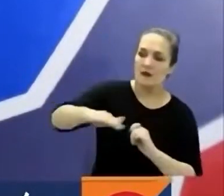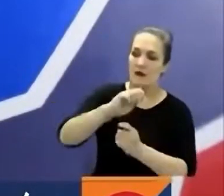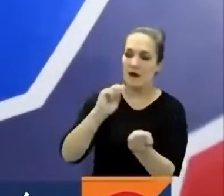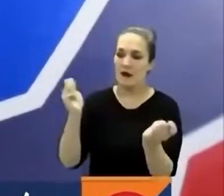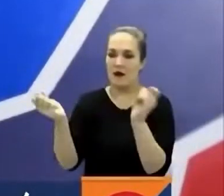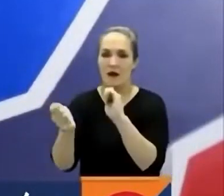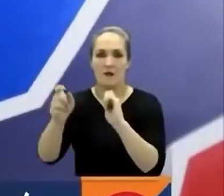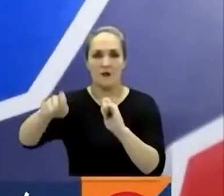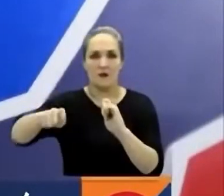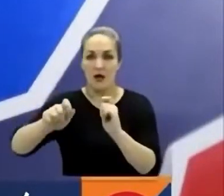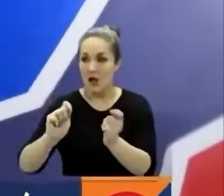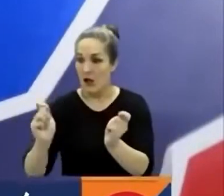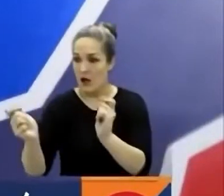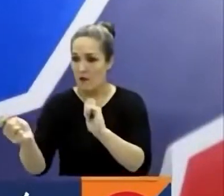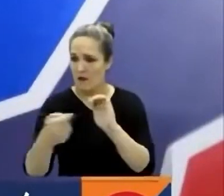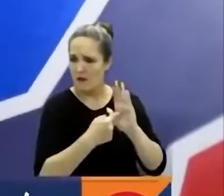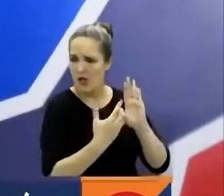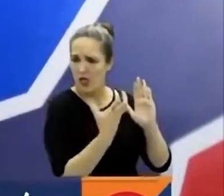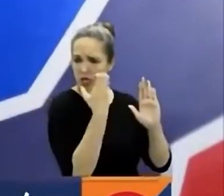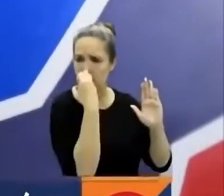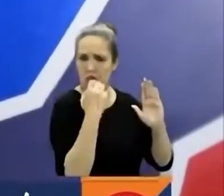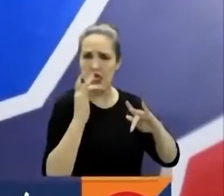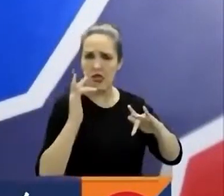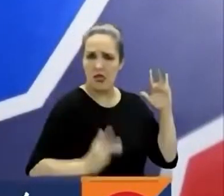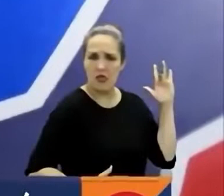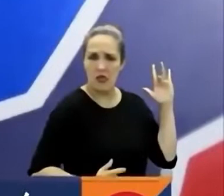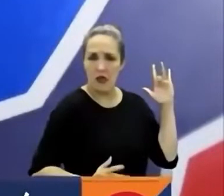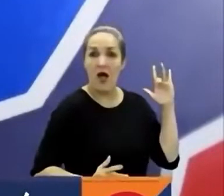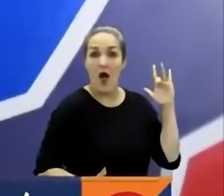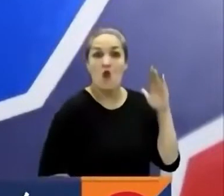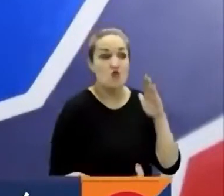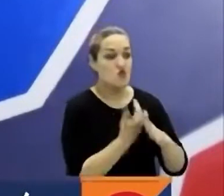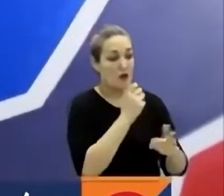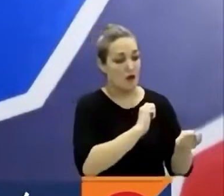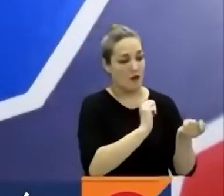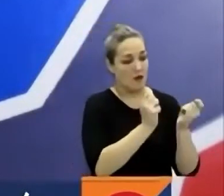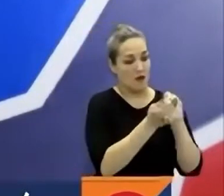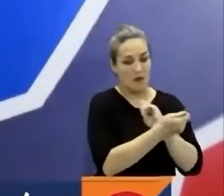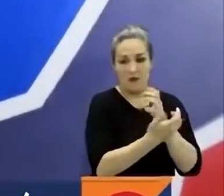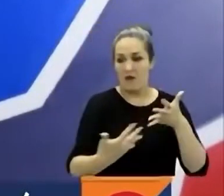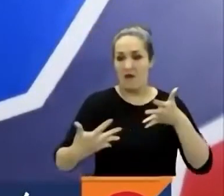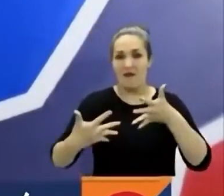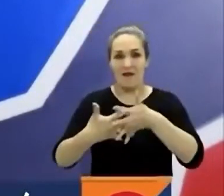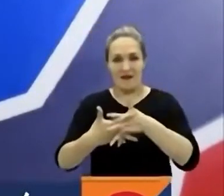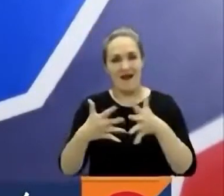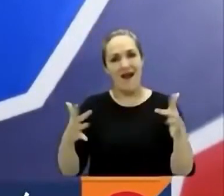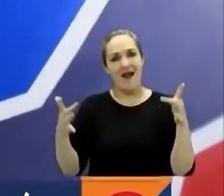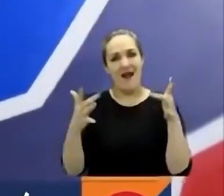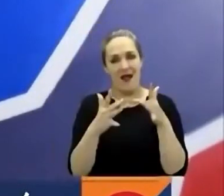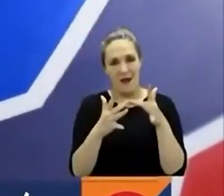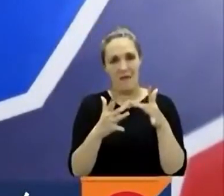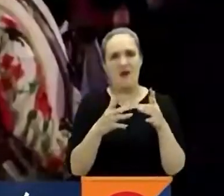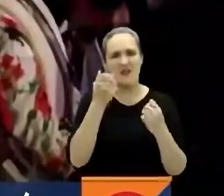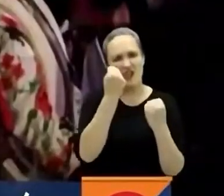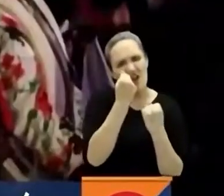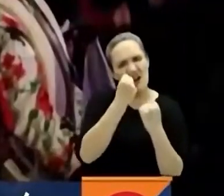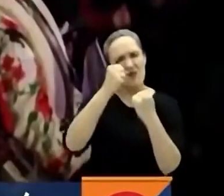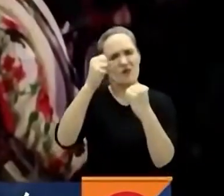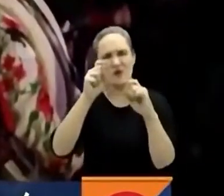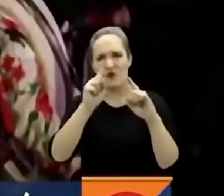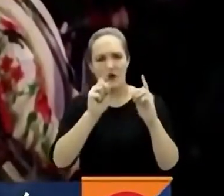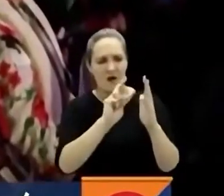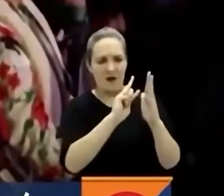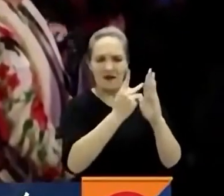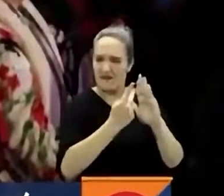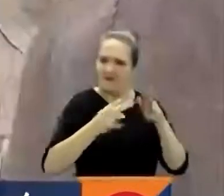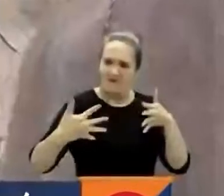país. Por lo tanto, yo creo que esta constitución es más bien reformista más que revolucionario de otro tipo. Y sobre esa